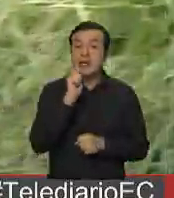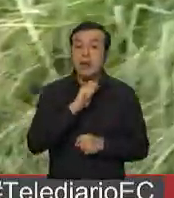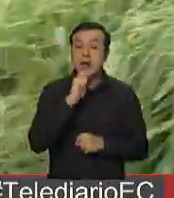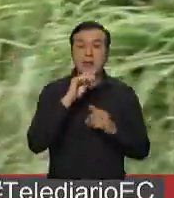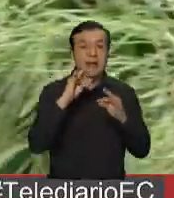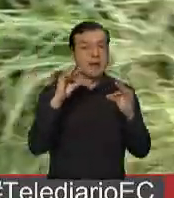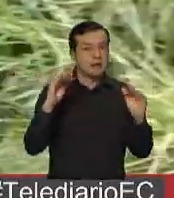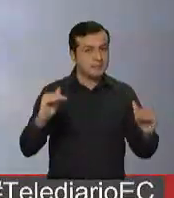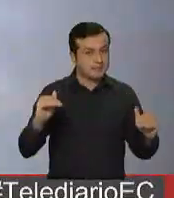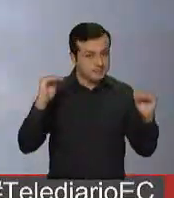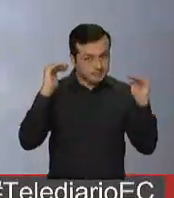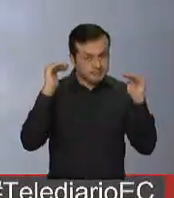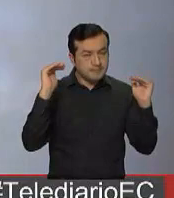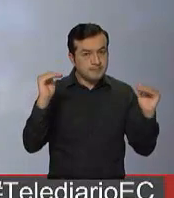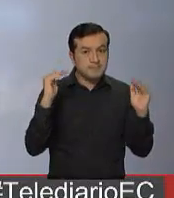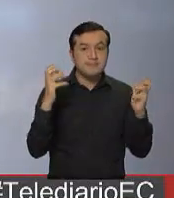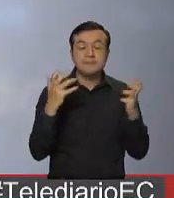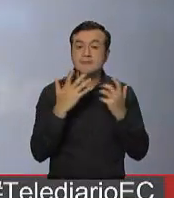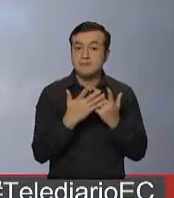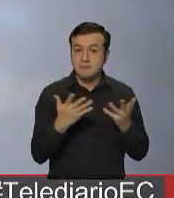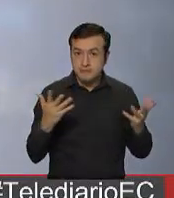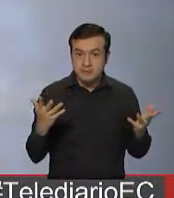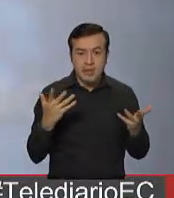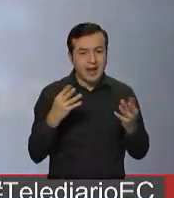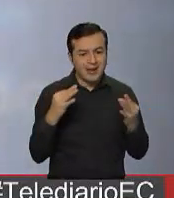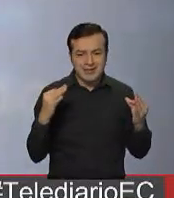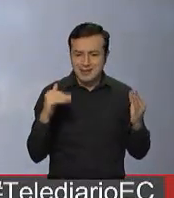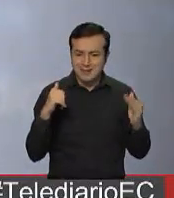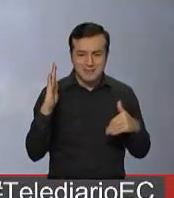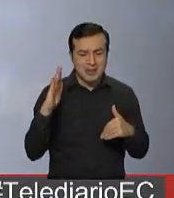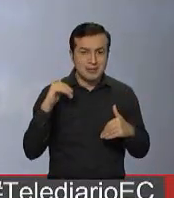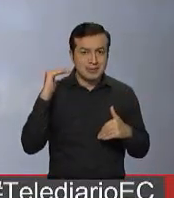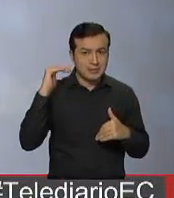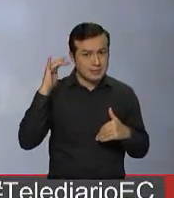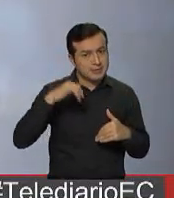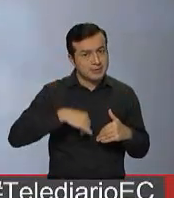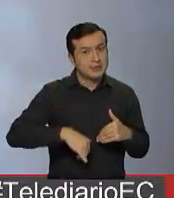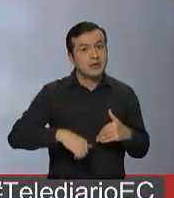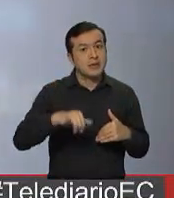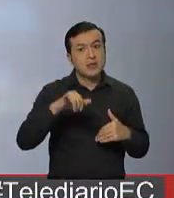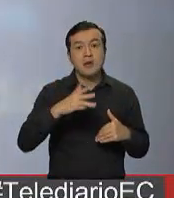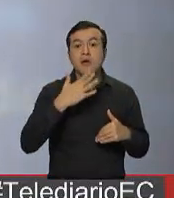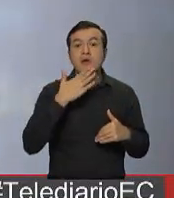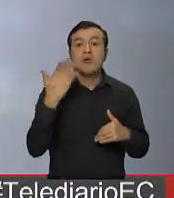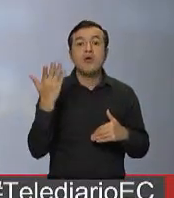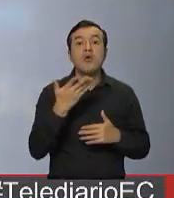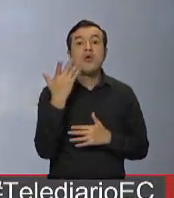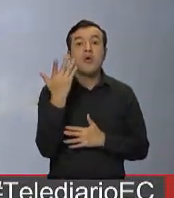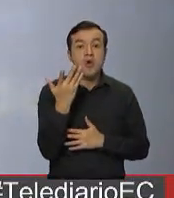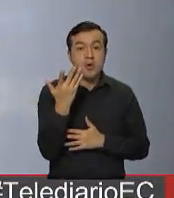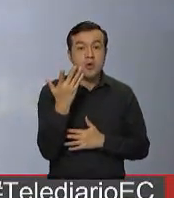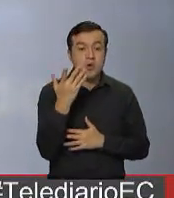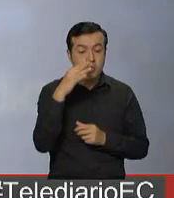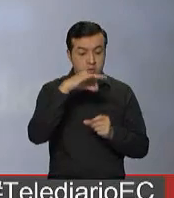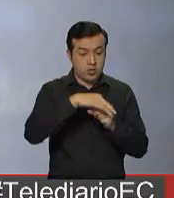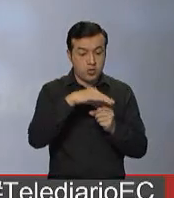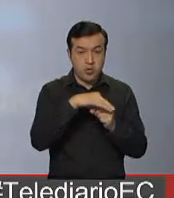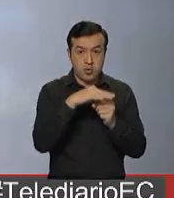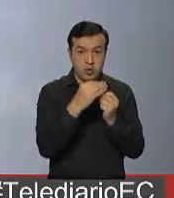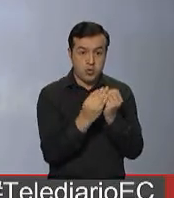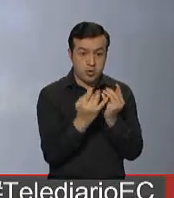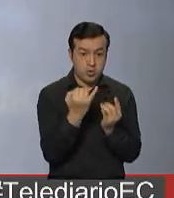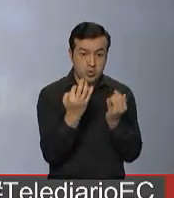mejor calidad. Buscando con esto la eficiencia productiva y reproductiva a través de una conversión de pasto